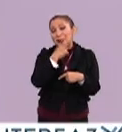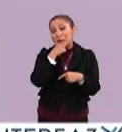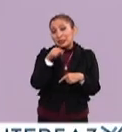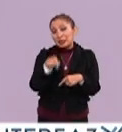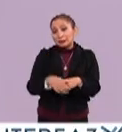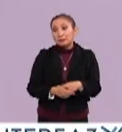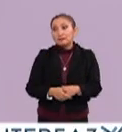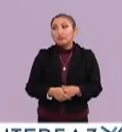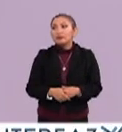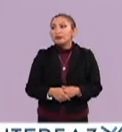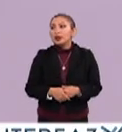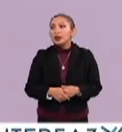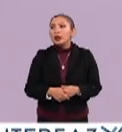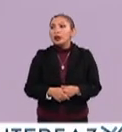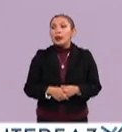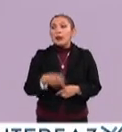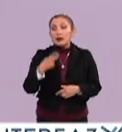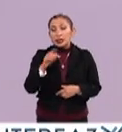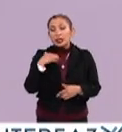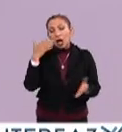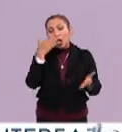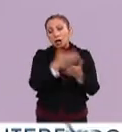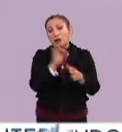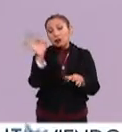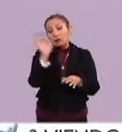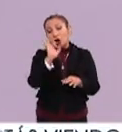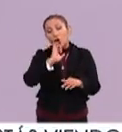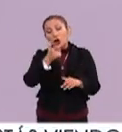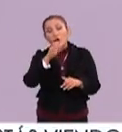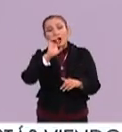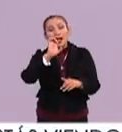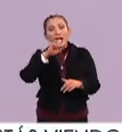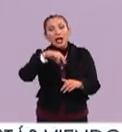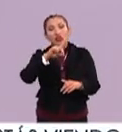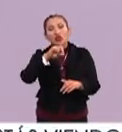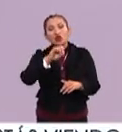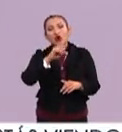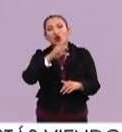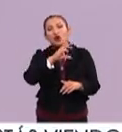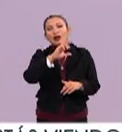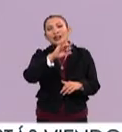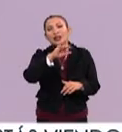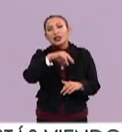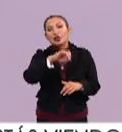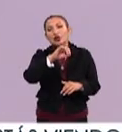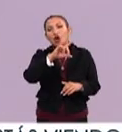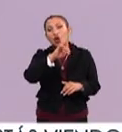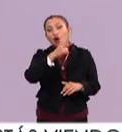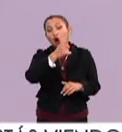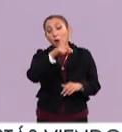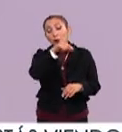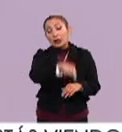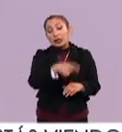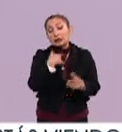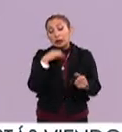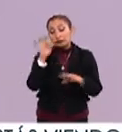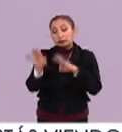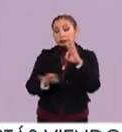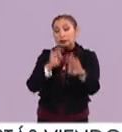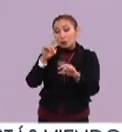¿no? Pero, y acudir a lo mejor con algún endocrinólogo, porque también vale la pena comentar que este es un